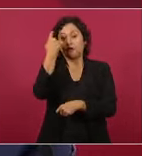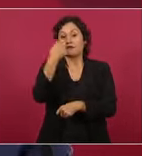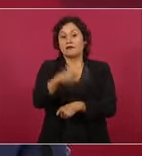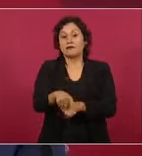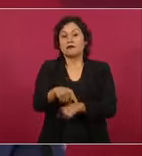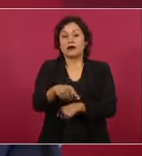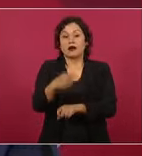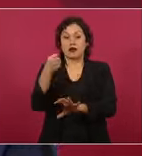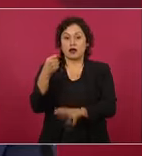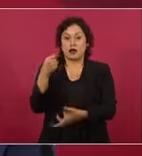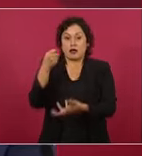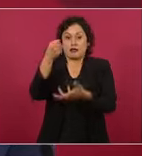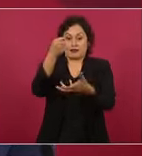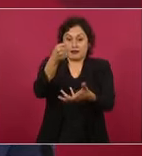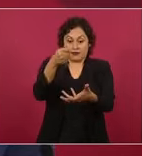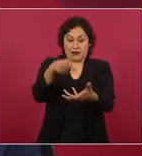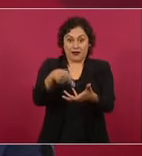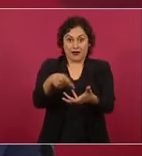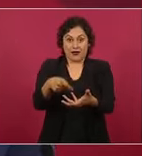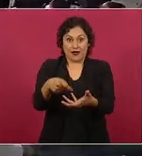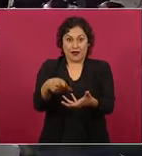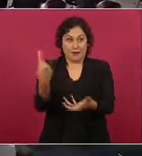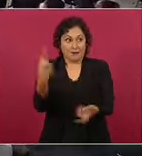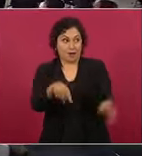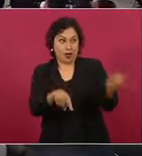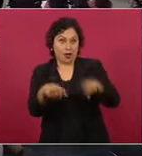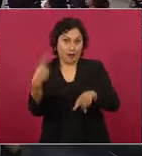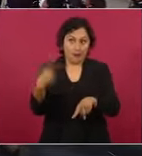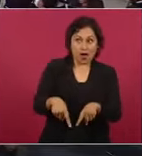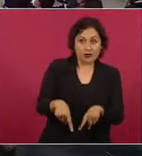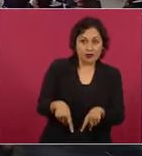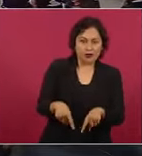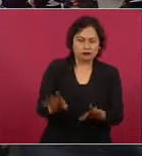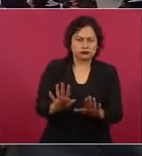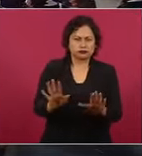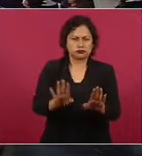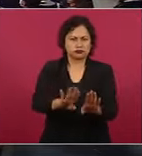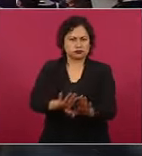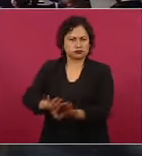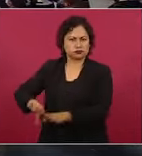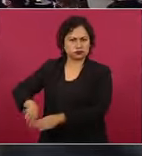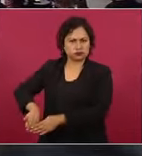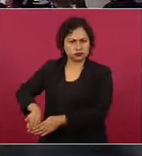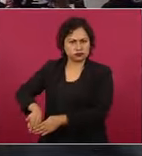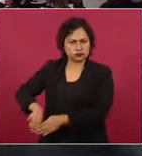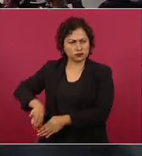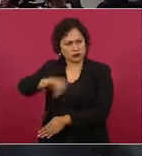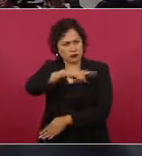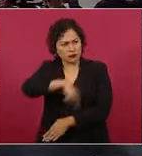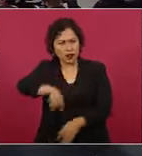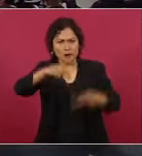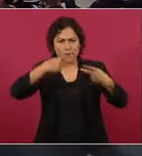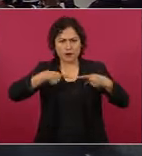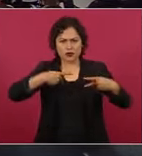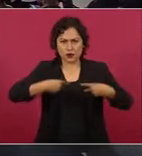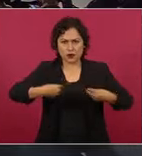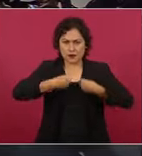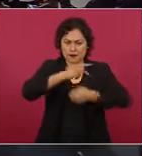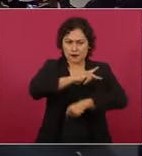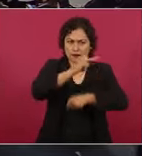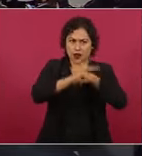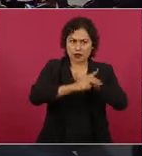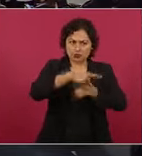el que va a predominar y a decidir, va a ser el pueblo. Señor